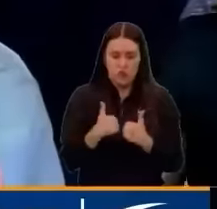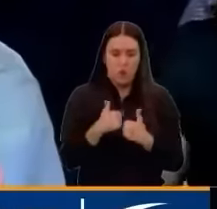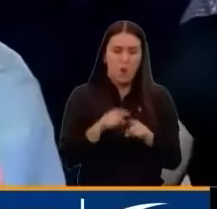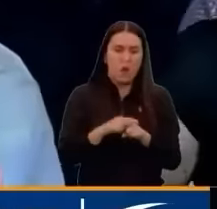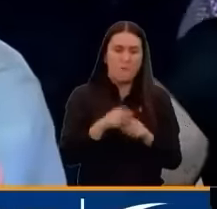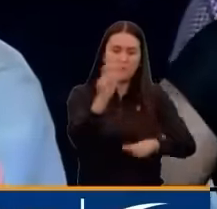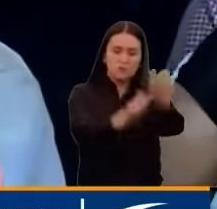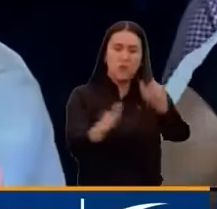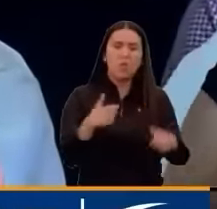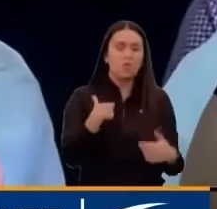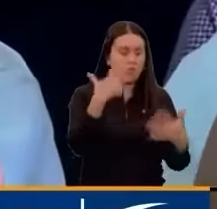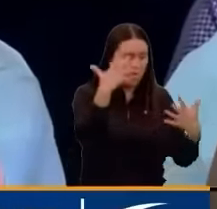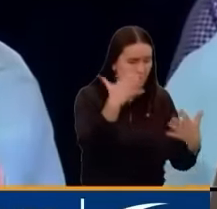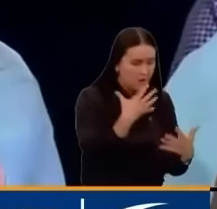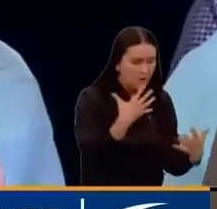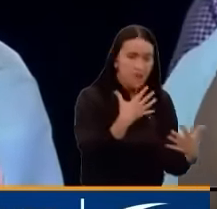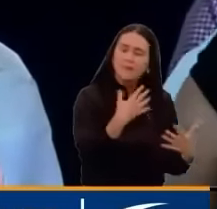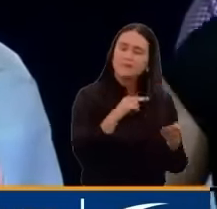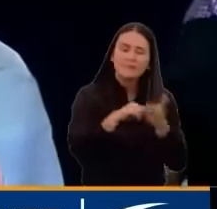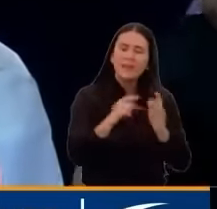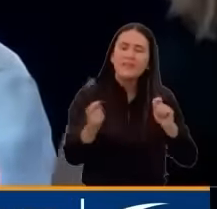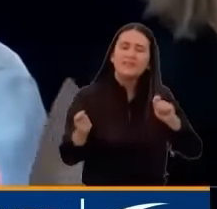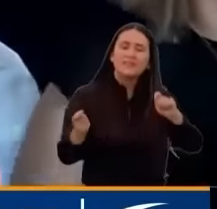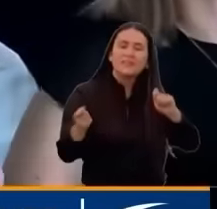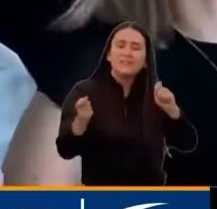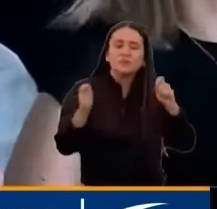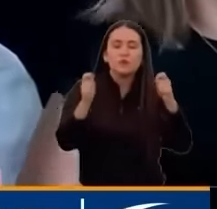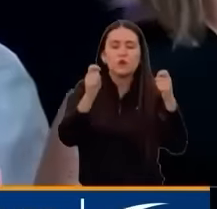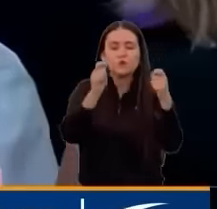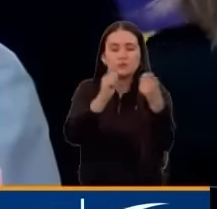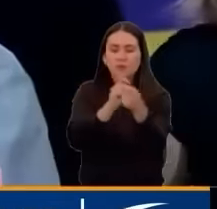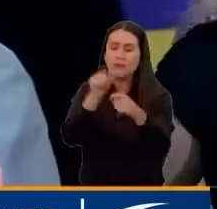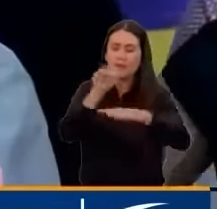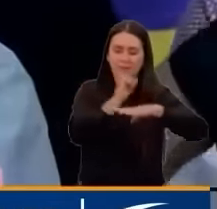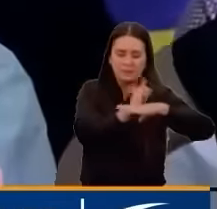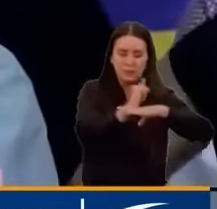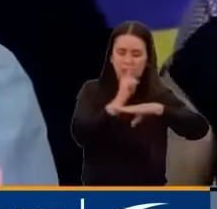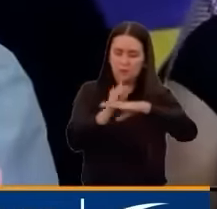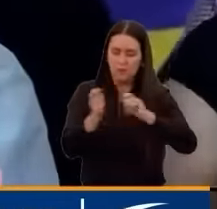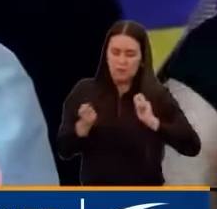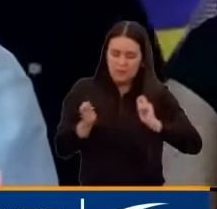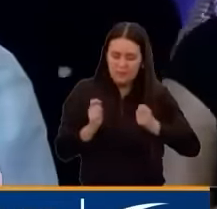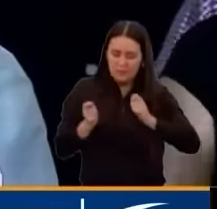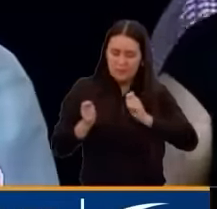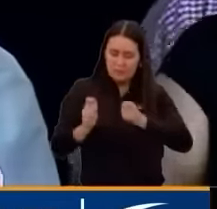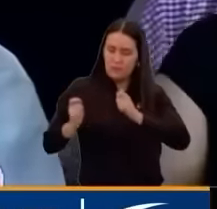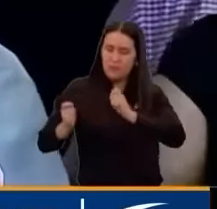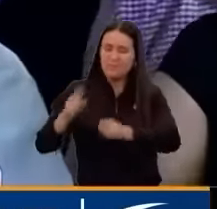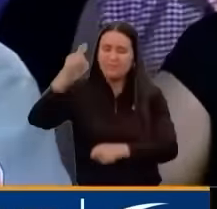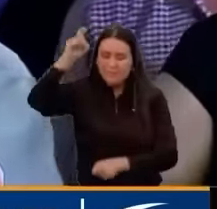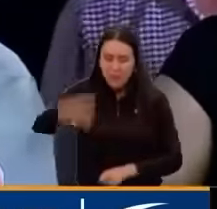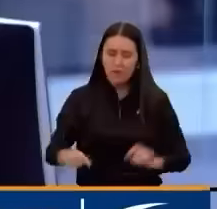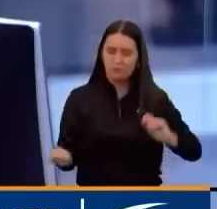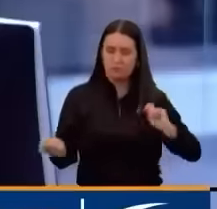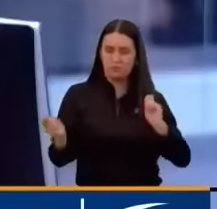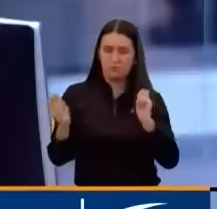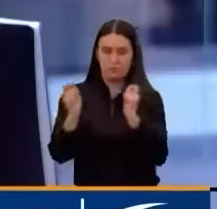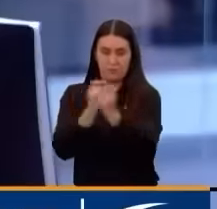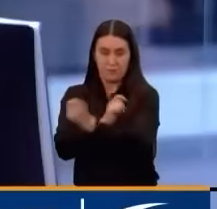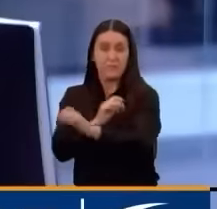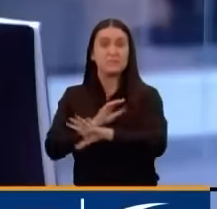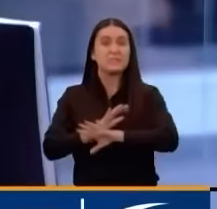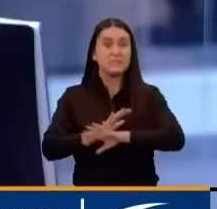derrotado. Son las transformaciones de esas instituciones los que se tienen que presentar. Después de